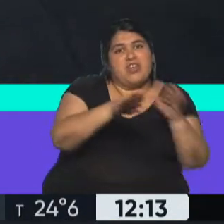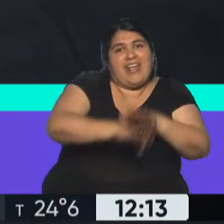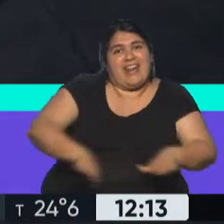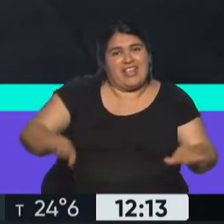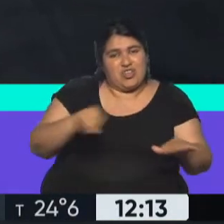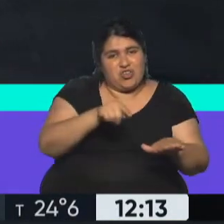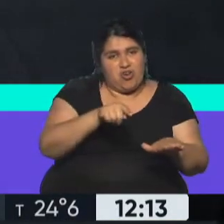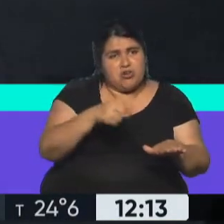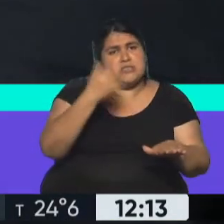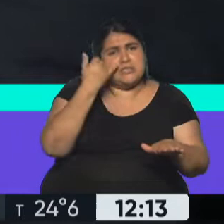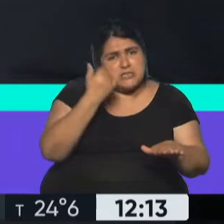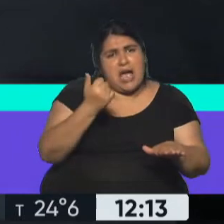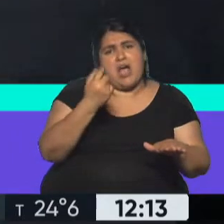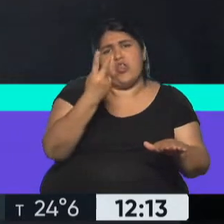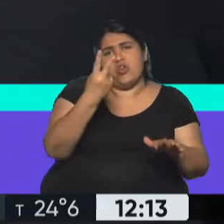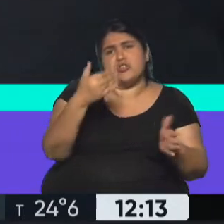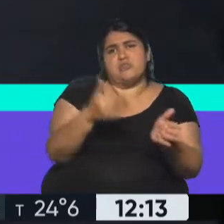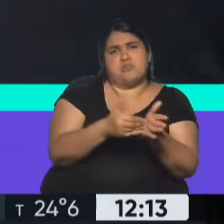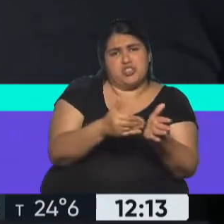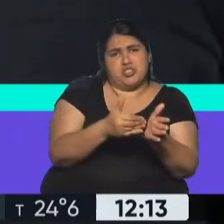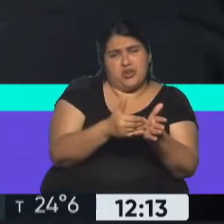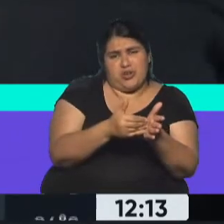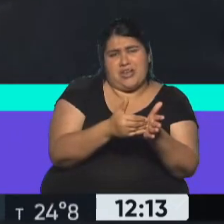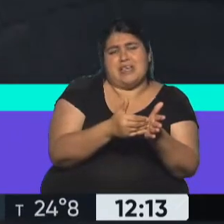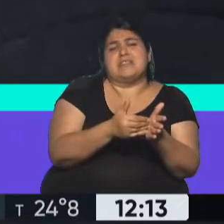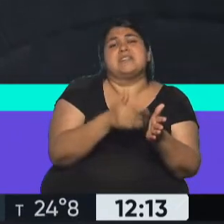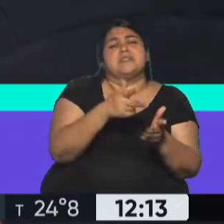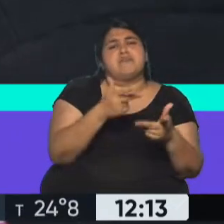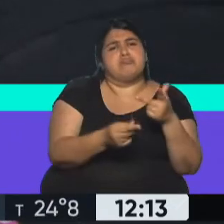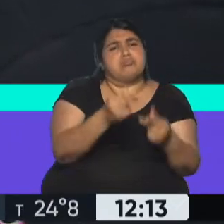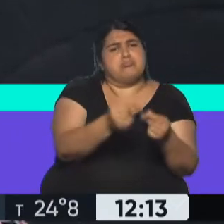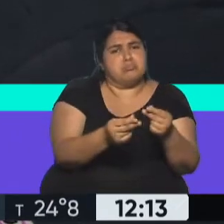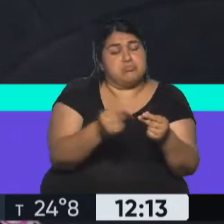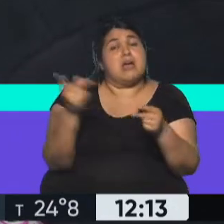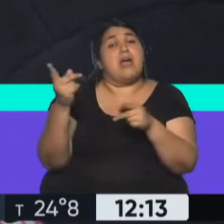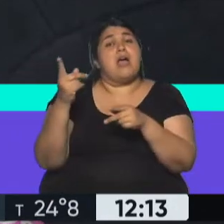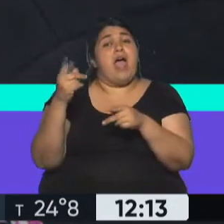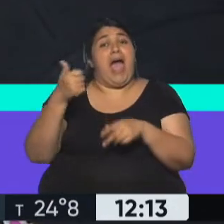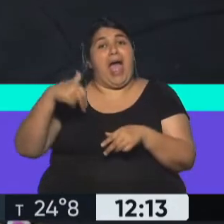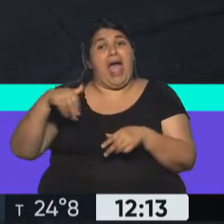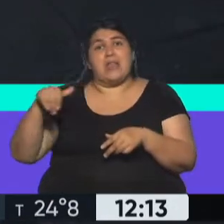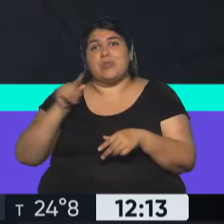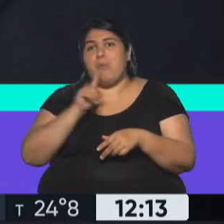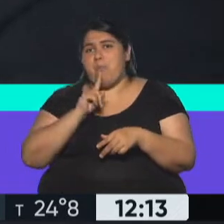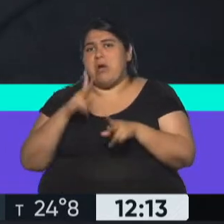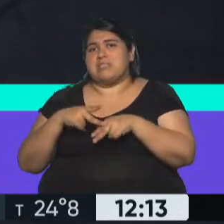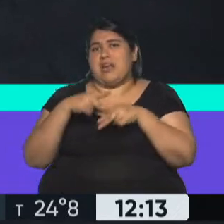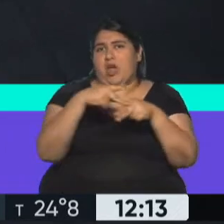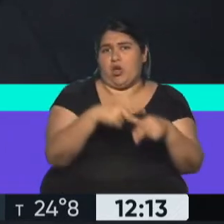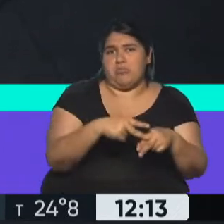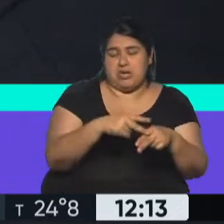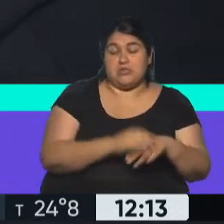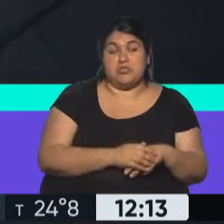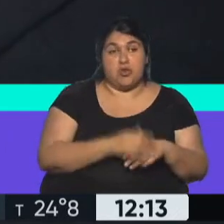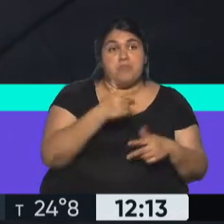lleva aplicadas más de 2,5 millones de dosis tras las recomendaciones del ANMAT. Sobre este tema y el avance de la